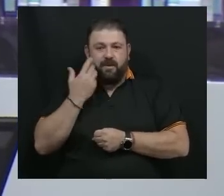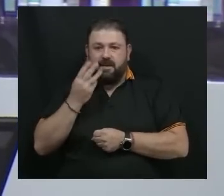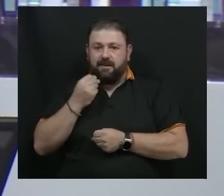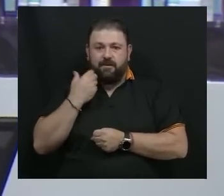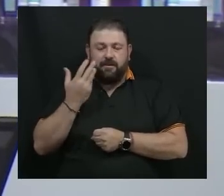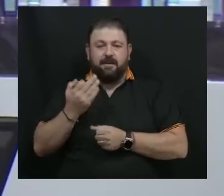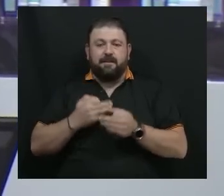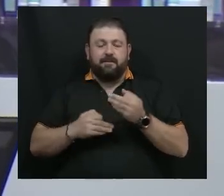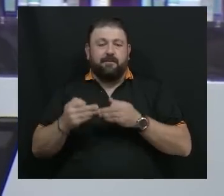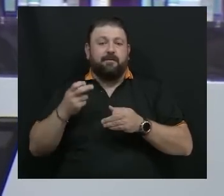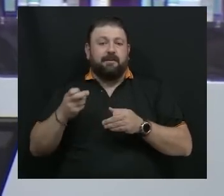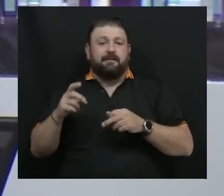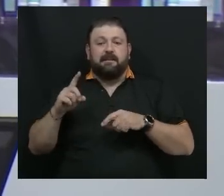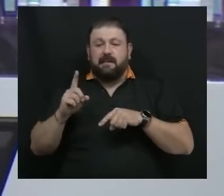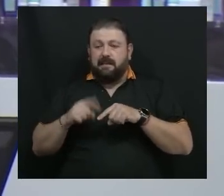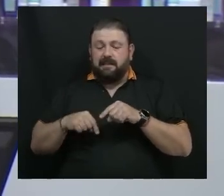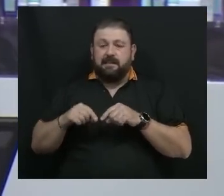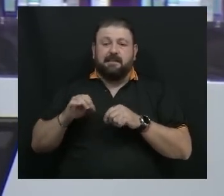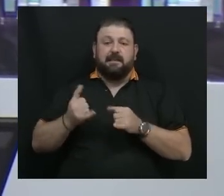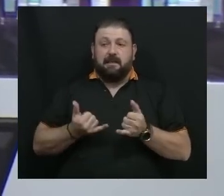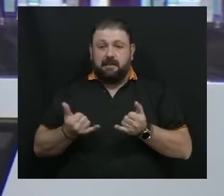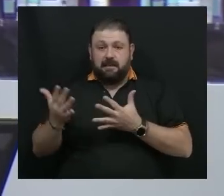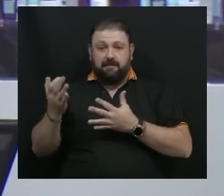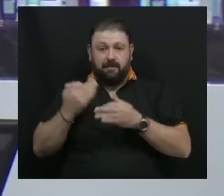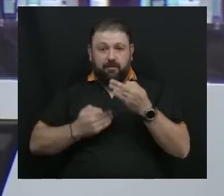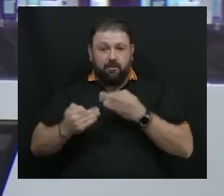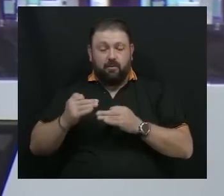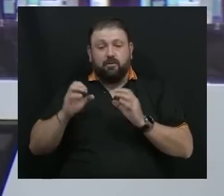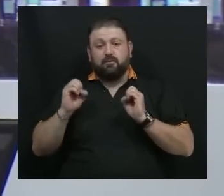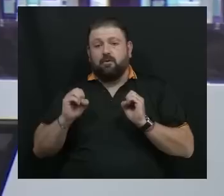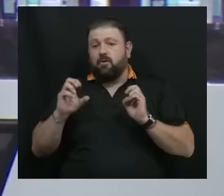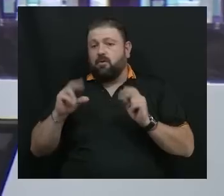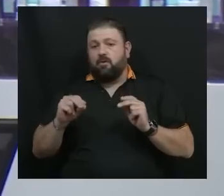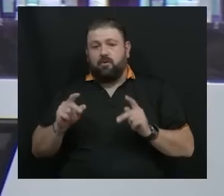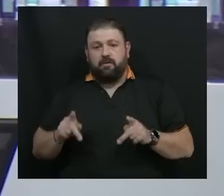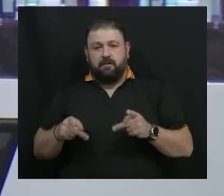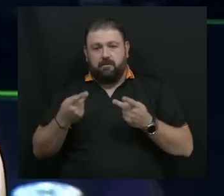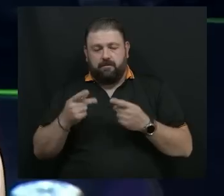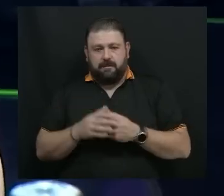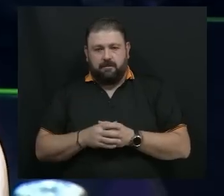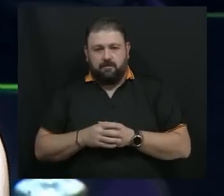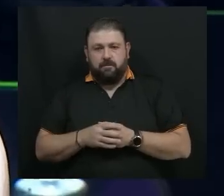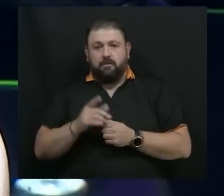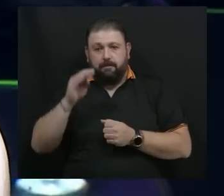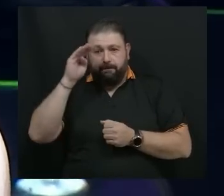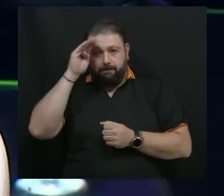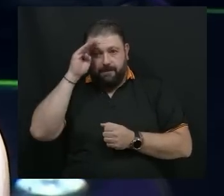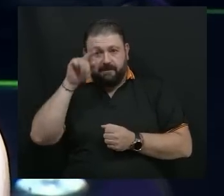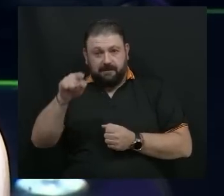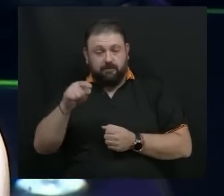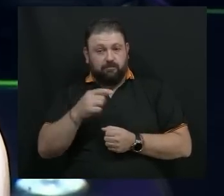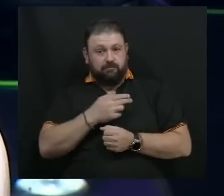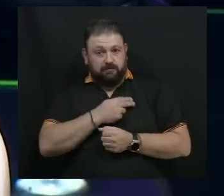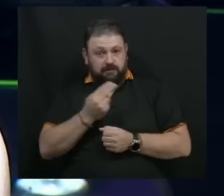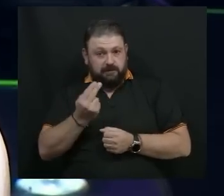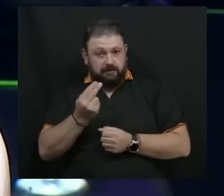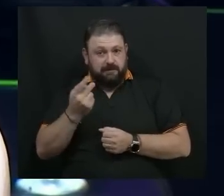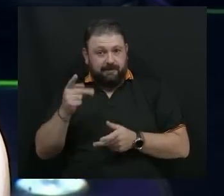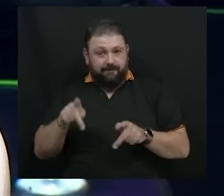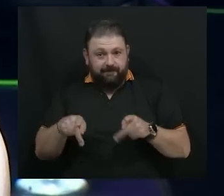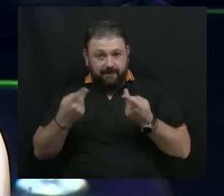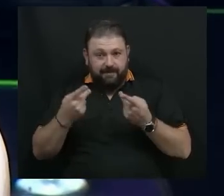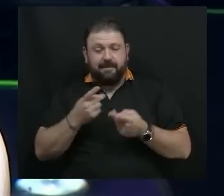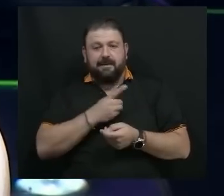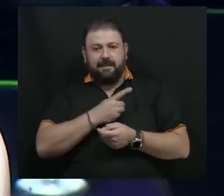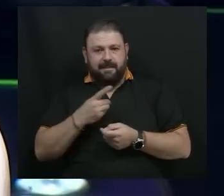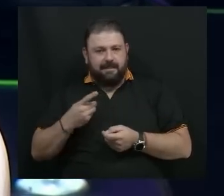la aclaradora y le dices, o lo llevas todo o no te lo vendo. Yo personalmente le digo a la gente, mira, gente que te venda productos para aclarar la piel, vas